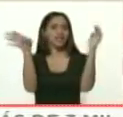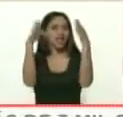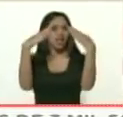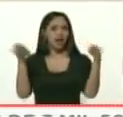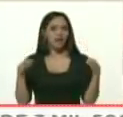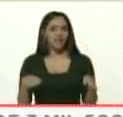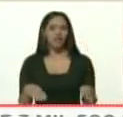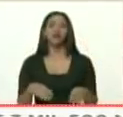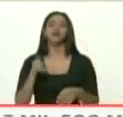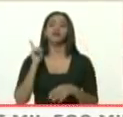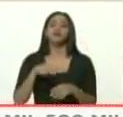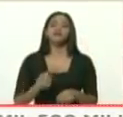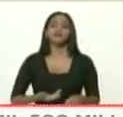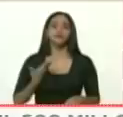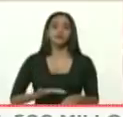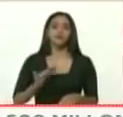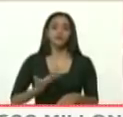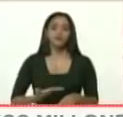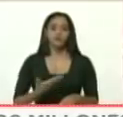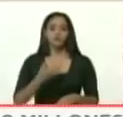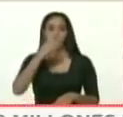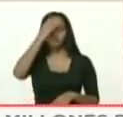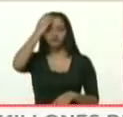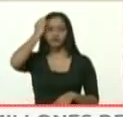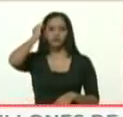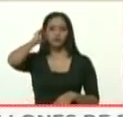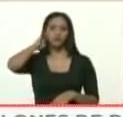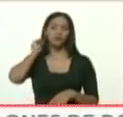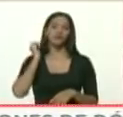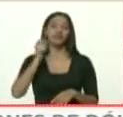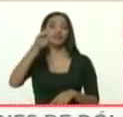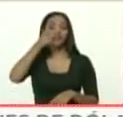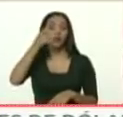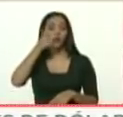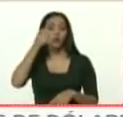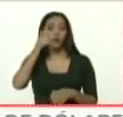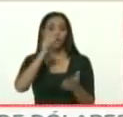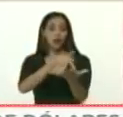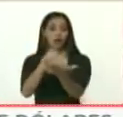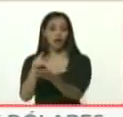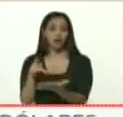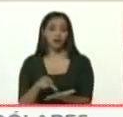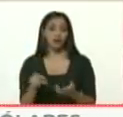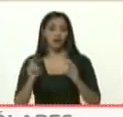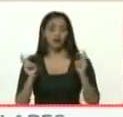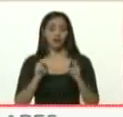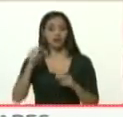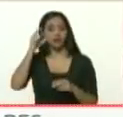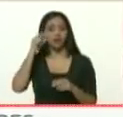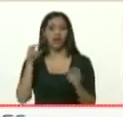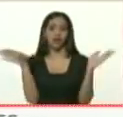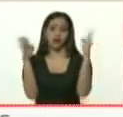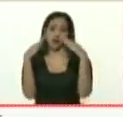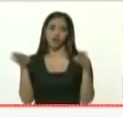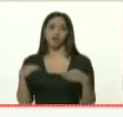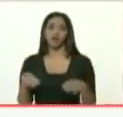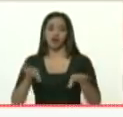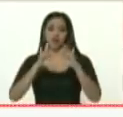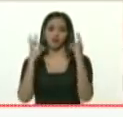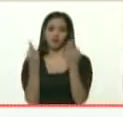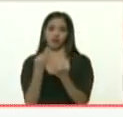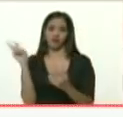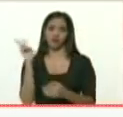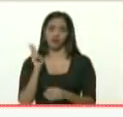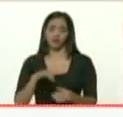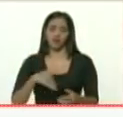también muy importante el despliegue de seguridad en los temas de los días de Navidad para que la familia venezolana pueda